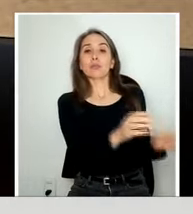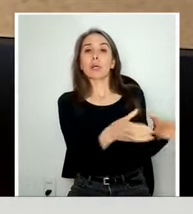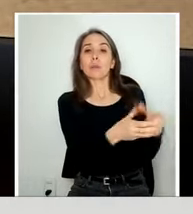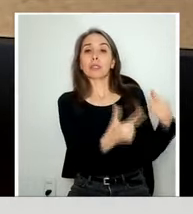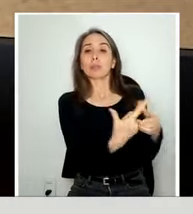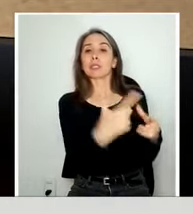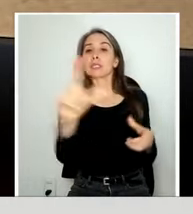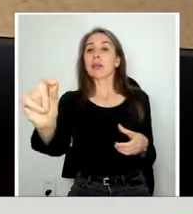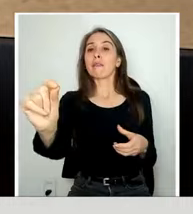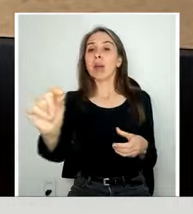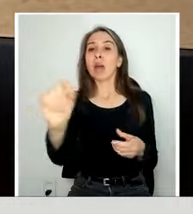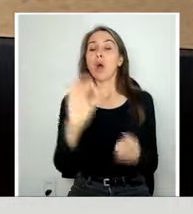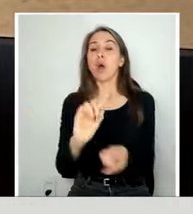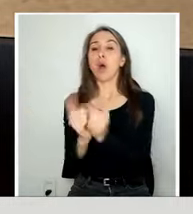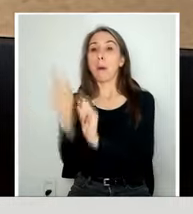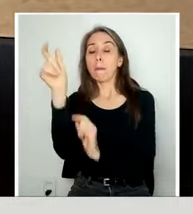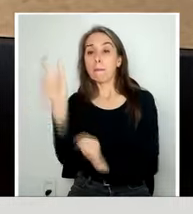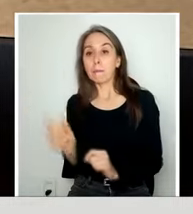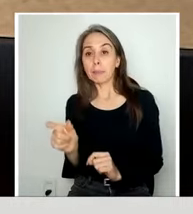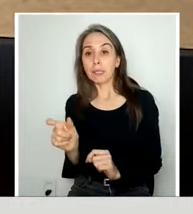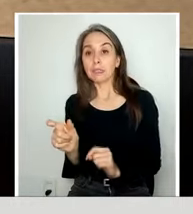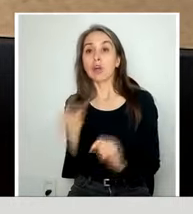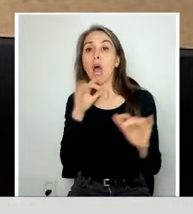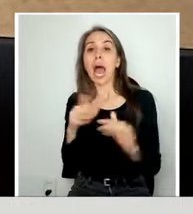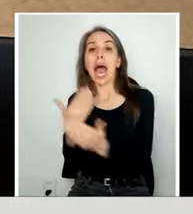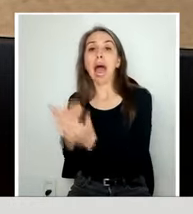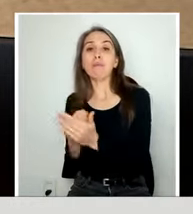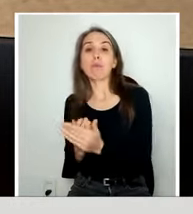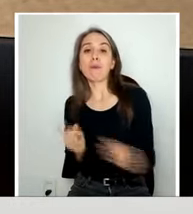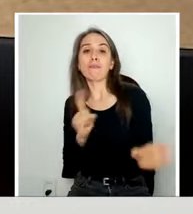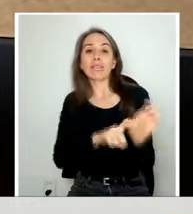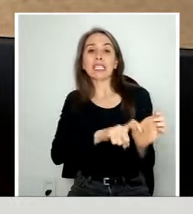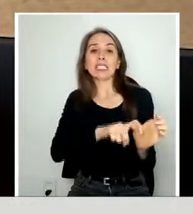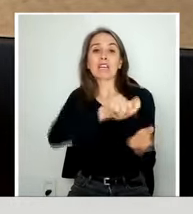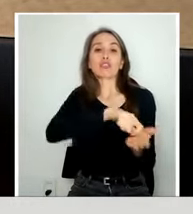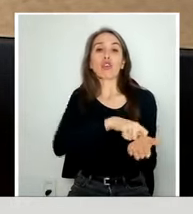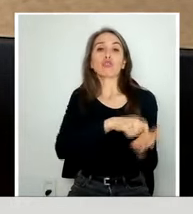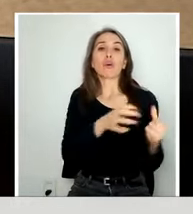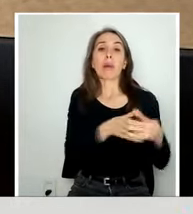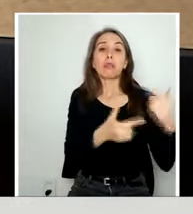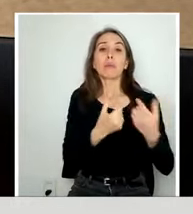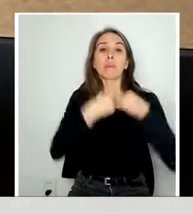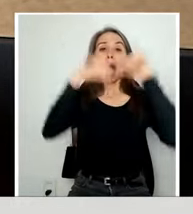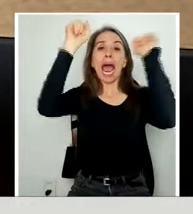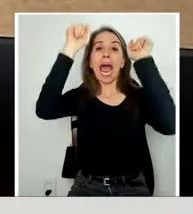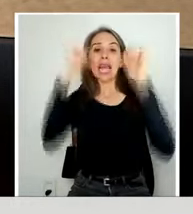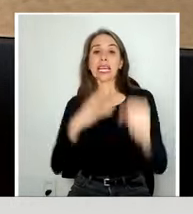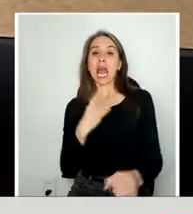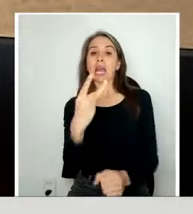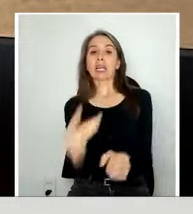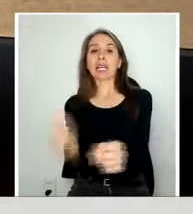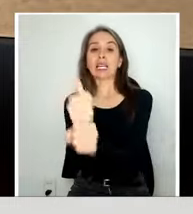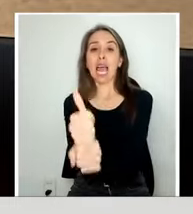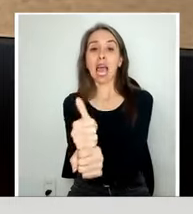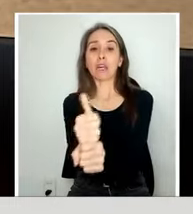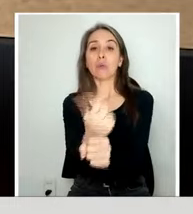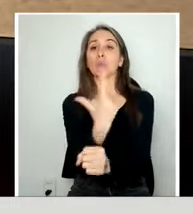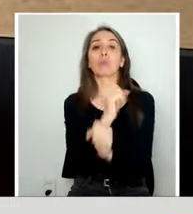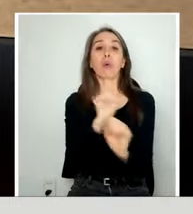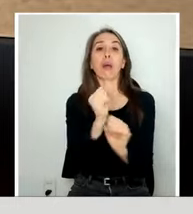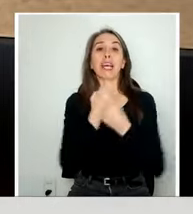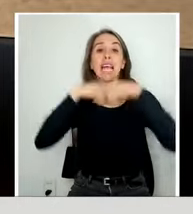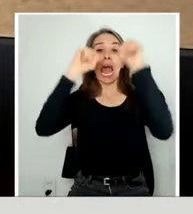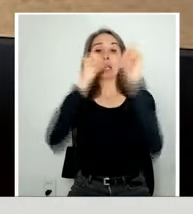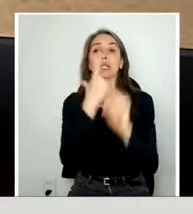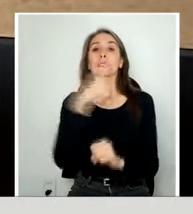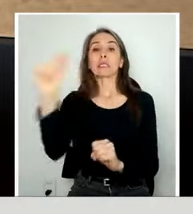esa persona usan un partido después se van y eso también produce fragmentación cuando no hay razones de fondo